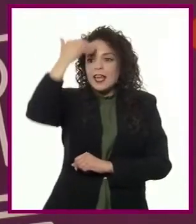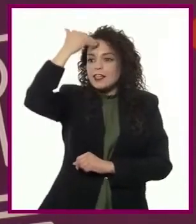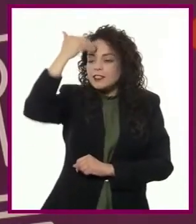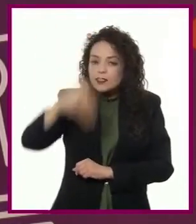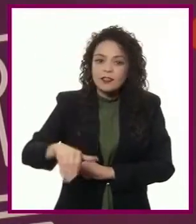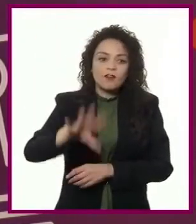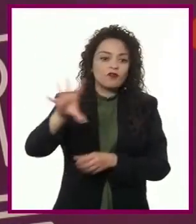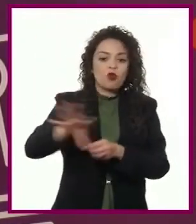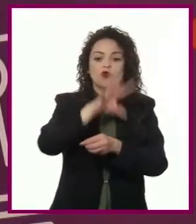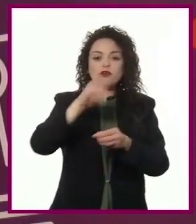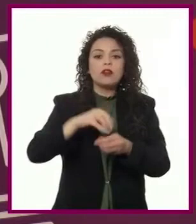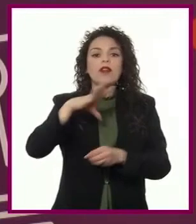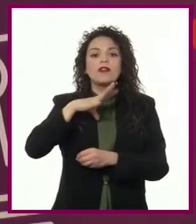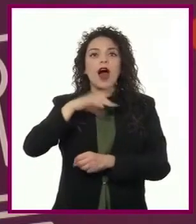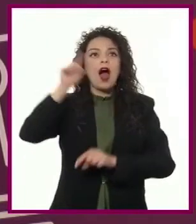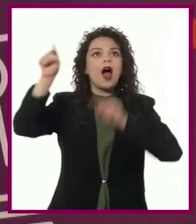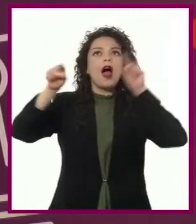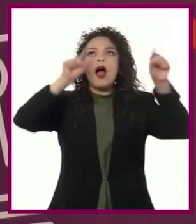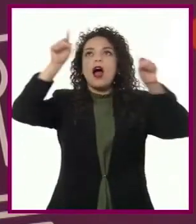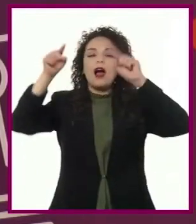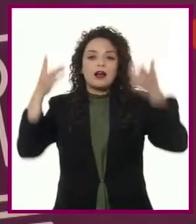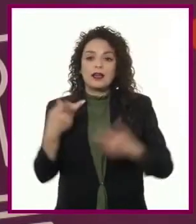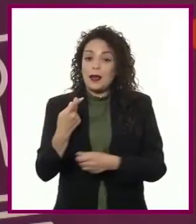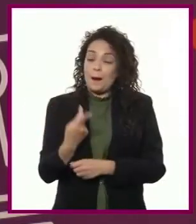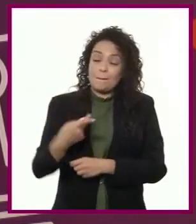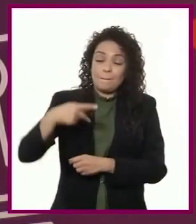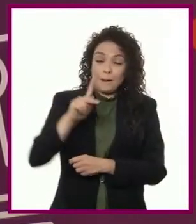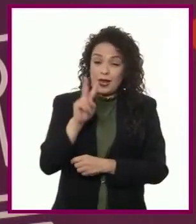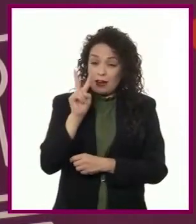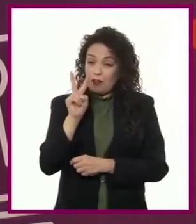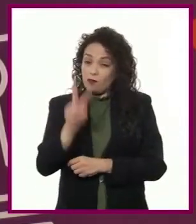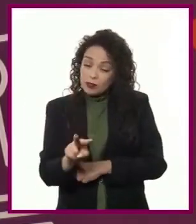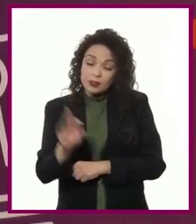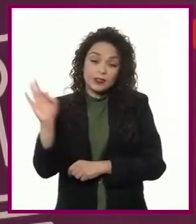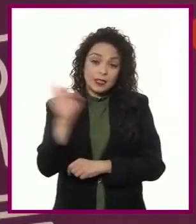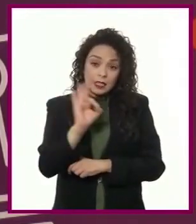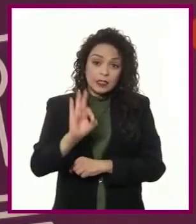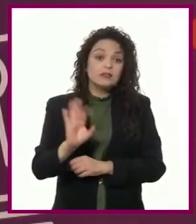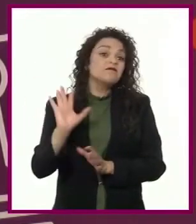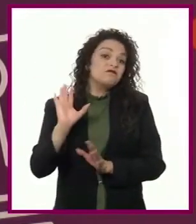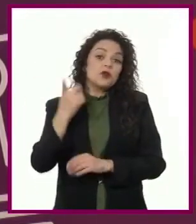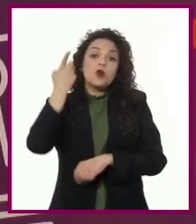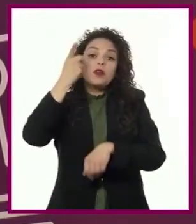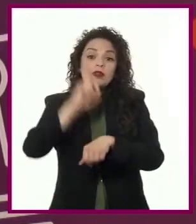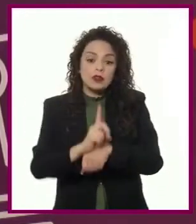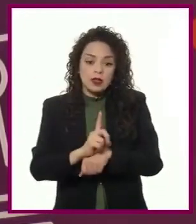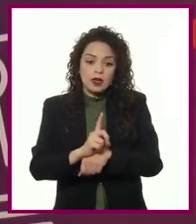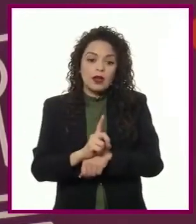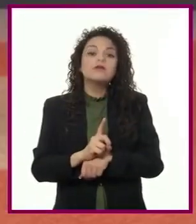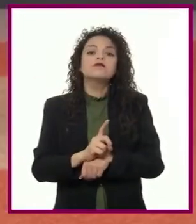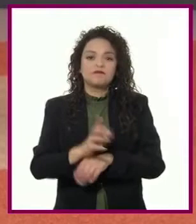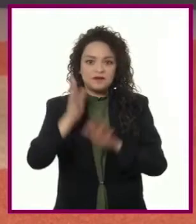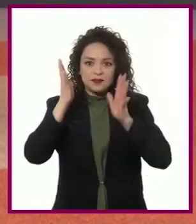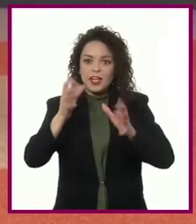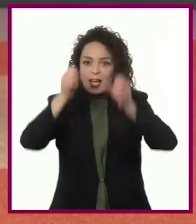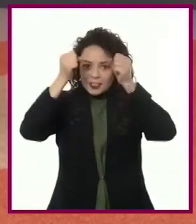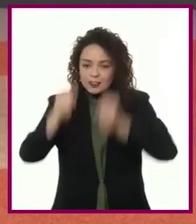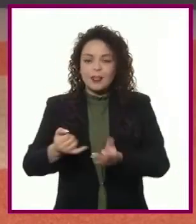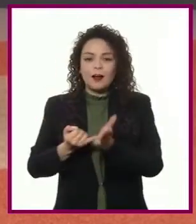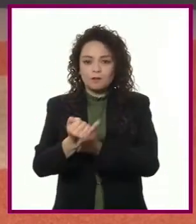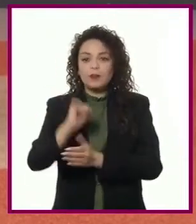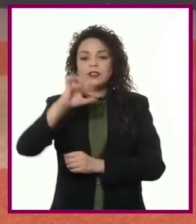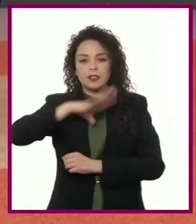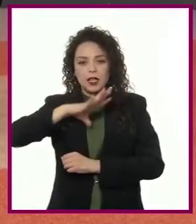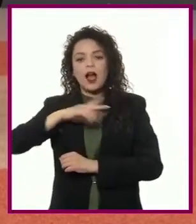lo que nos rodea. Pero sin duda alguna, en algún momento se terminan demostrando.